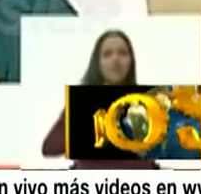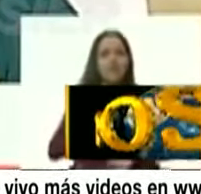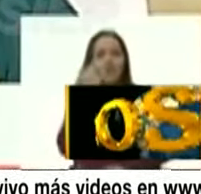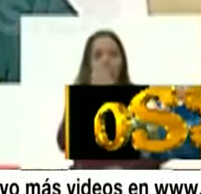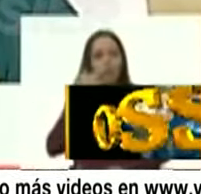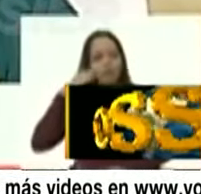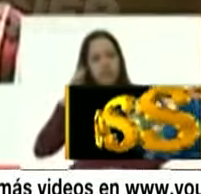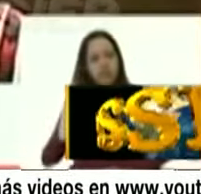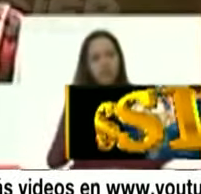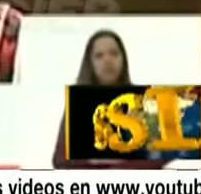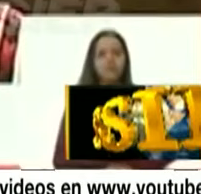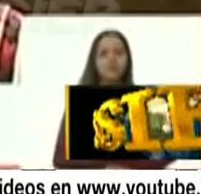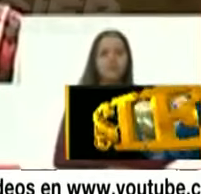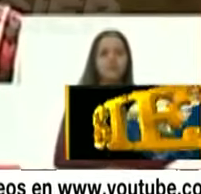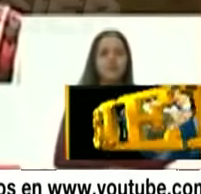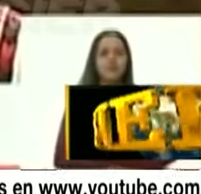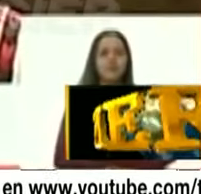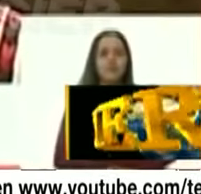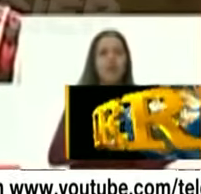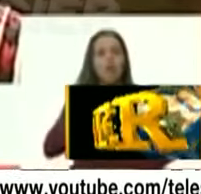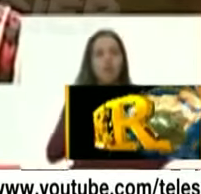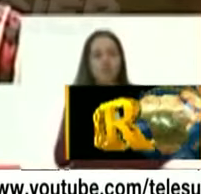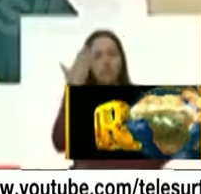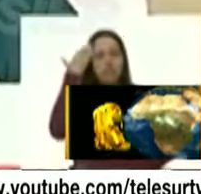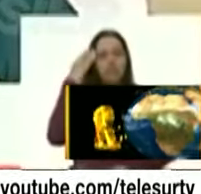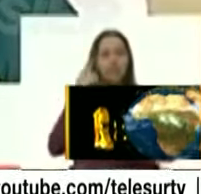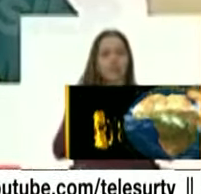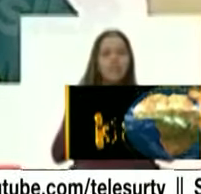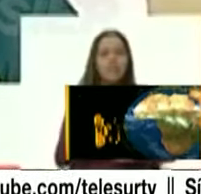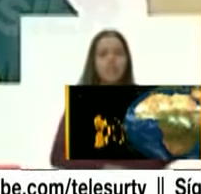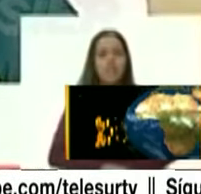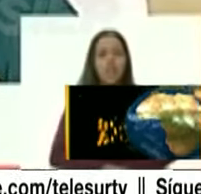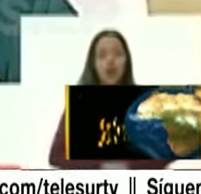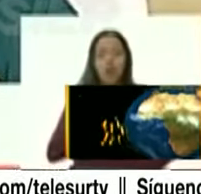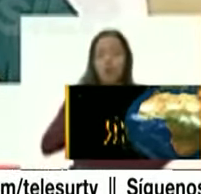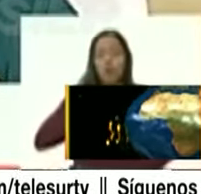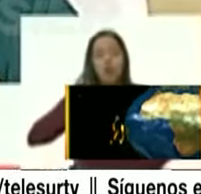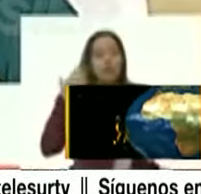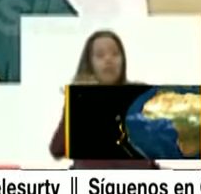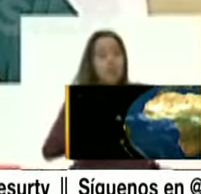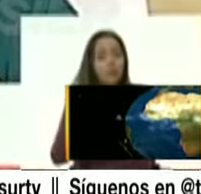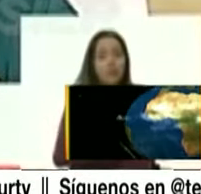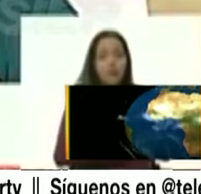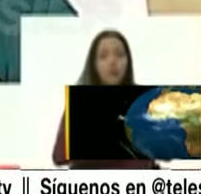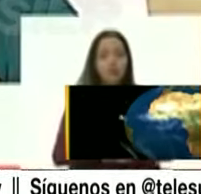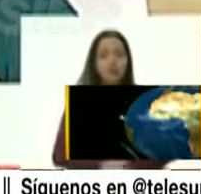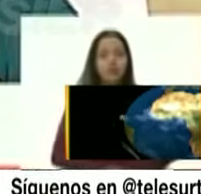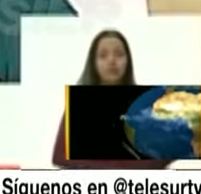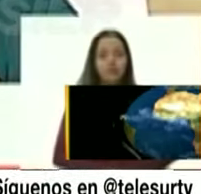compromiso. Puede contar Palestina en las circunstancias que le toque vivir,